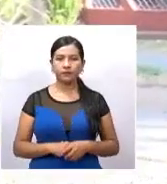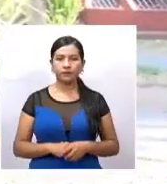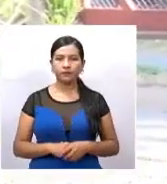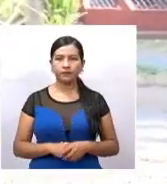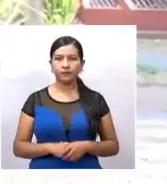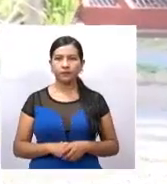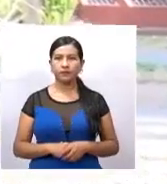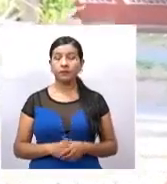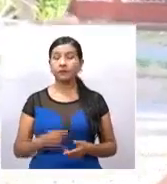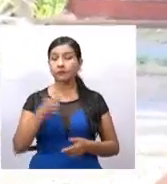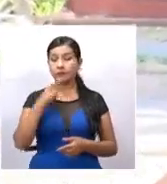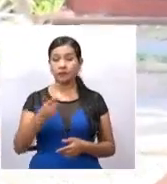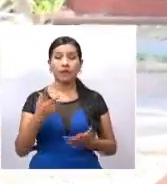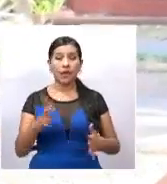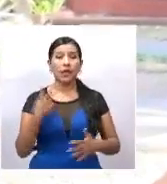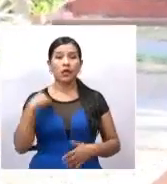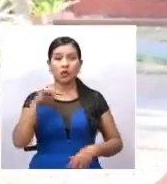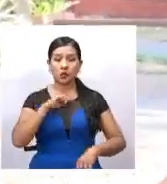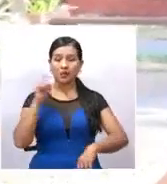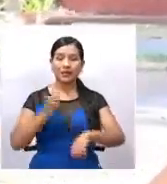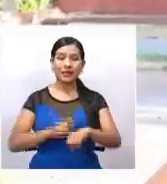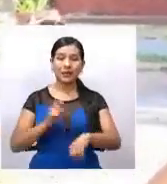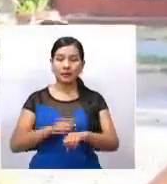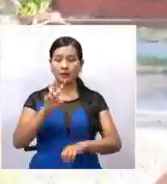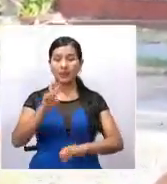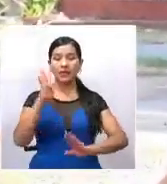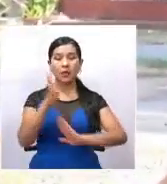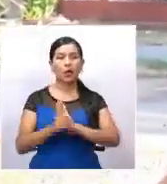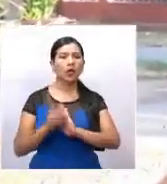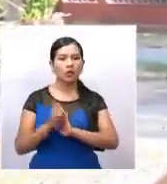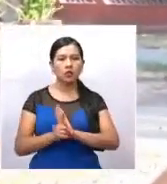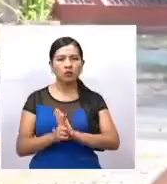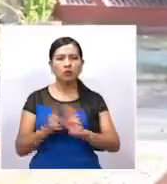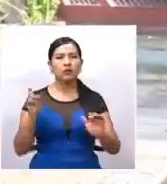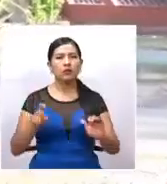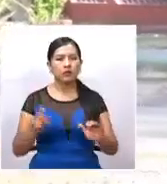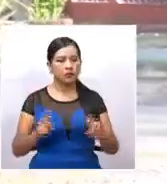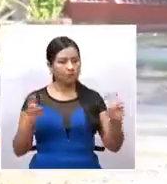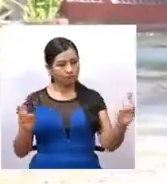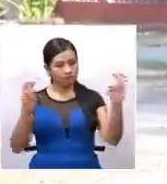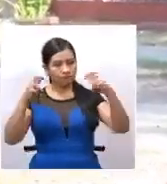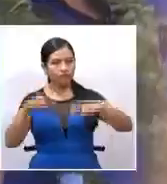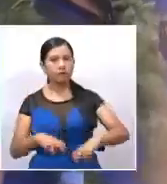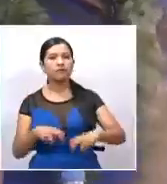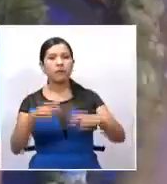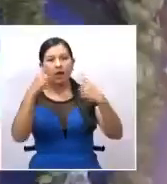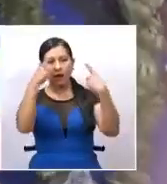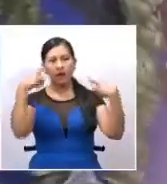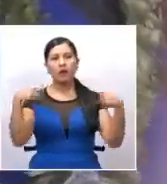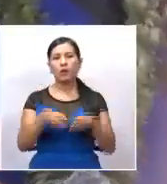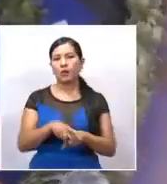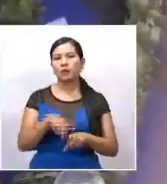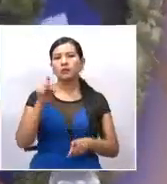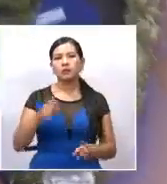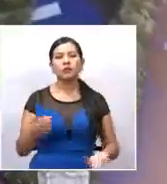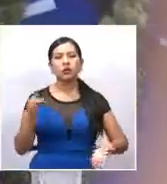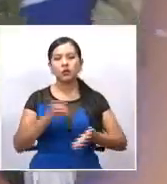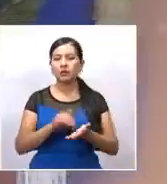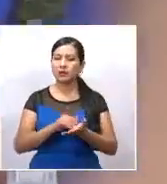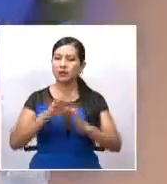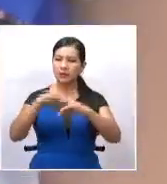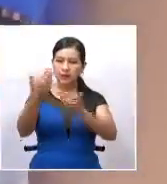Para nosotros que le den 24 horas es hora de sentarse. Hora de sentarse y consensuar y de una vez llamar a un nuevo Congreso de